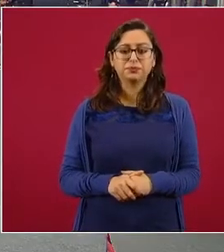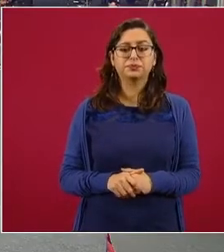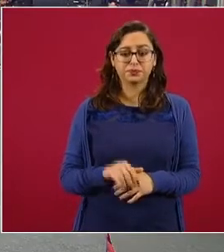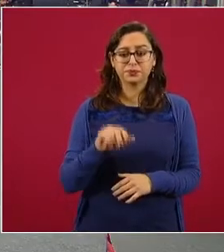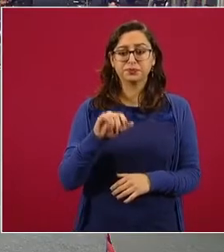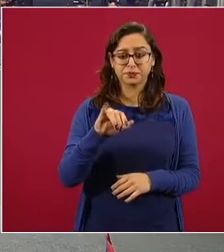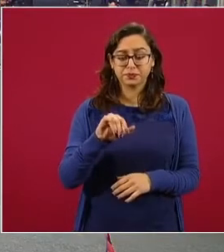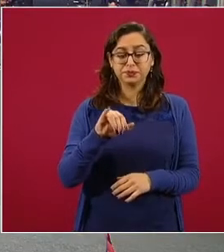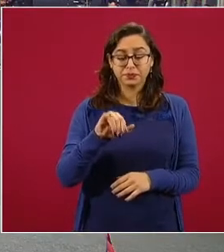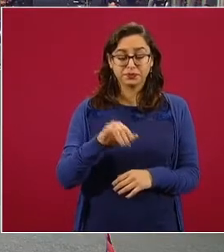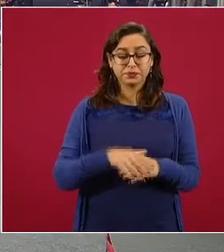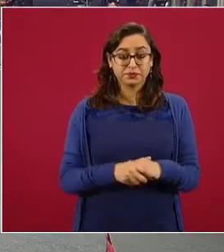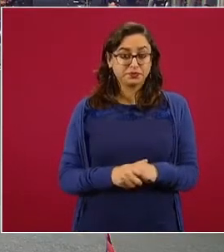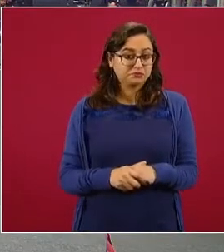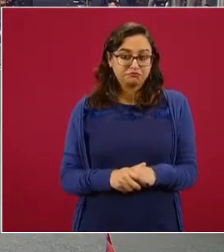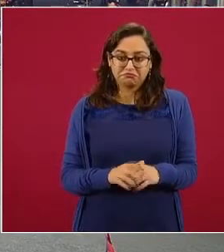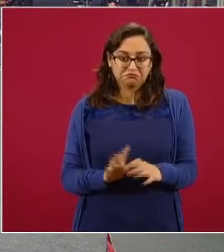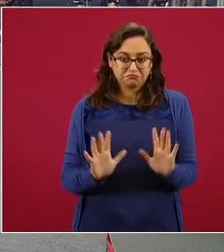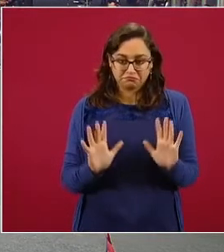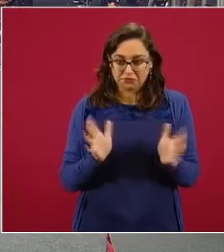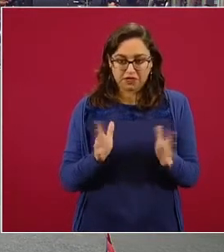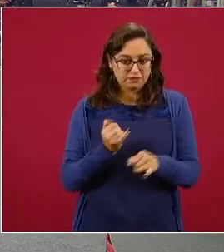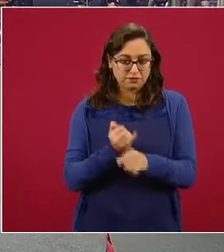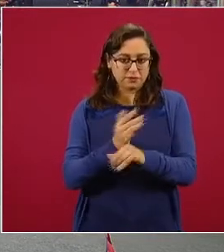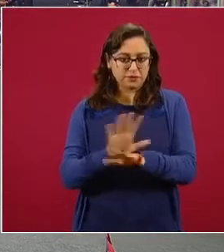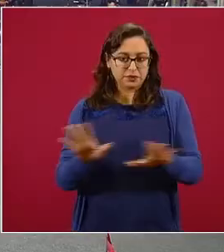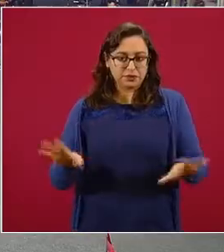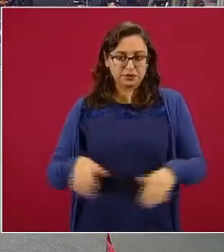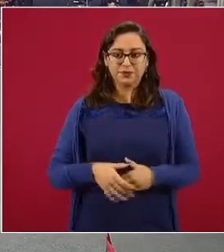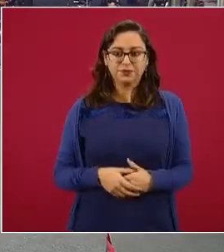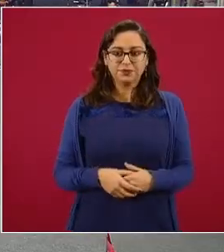Sí, 6, pues es lo que informaron.